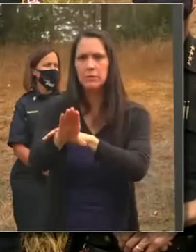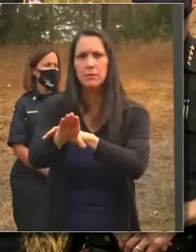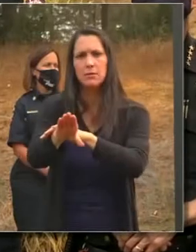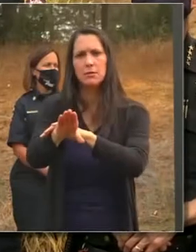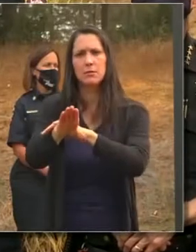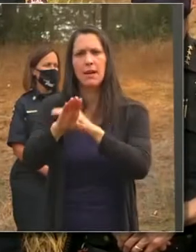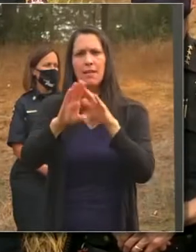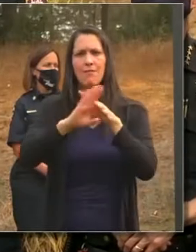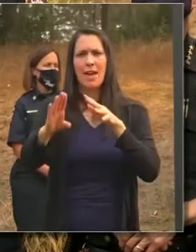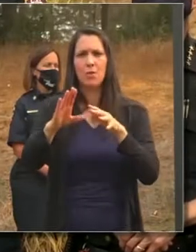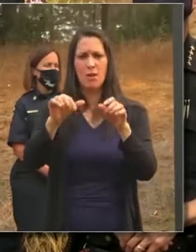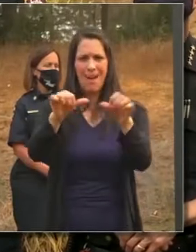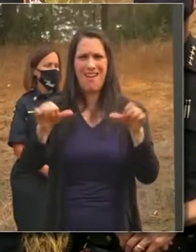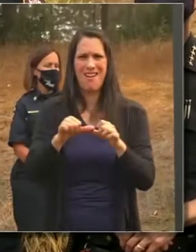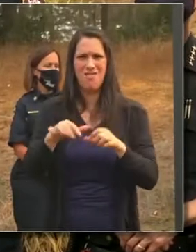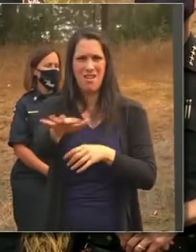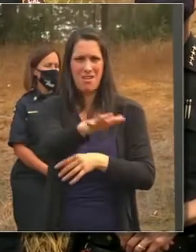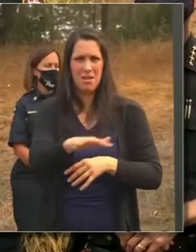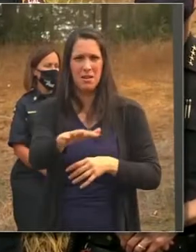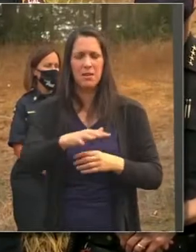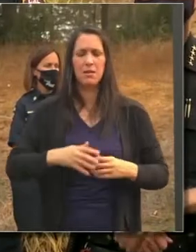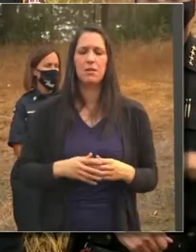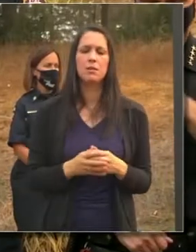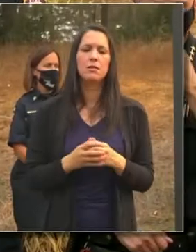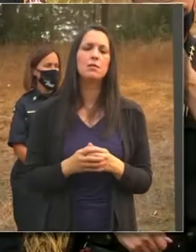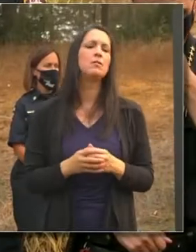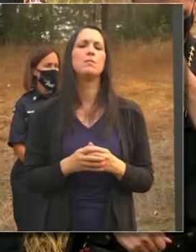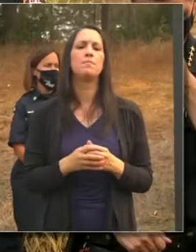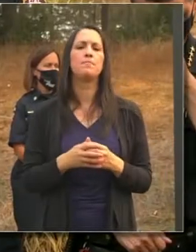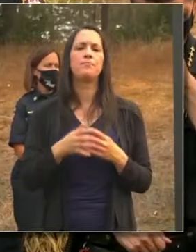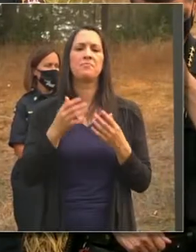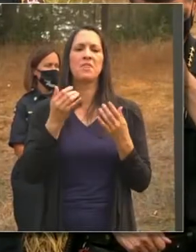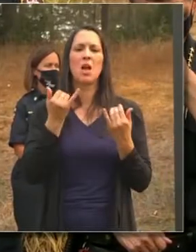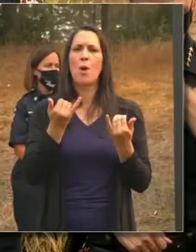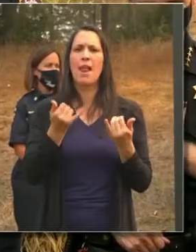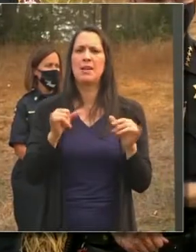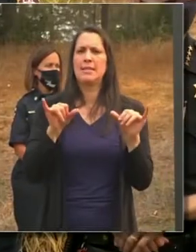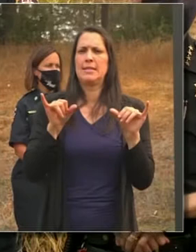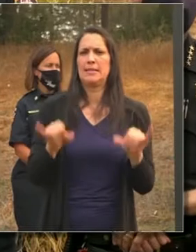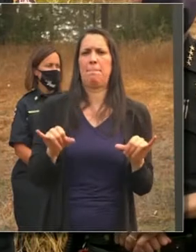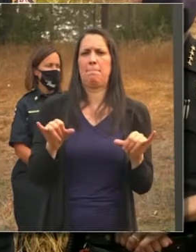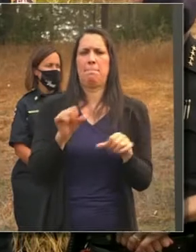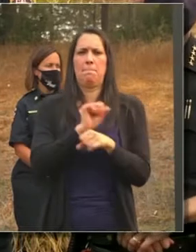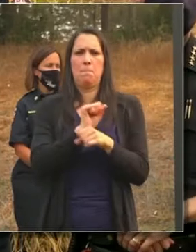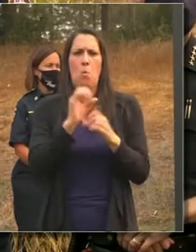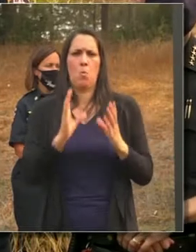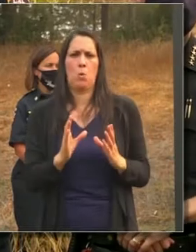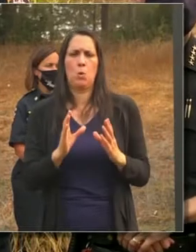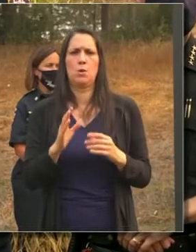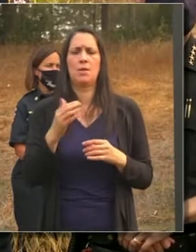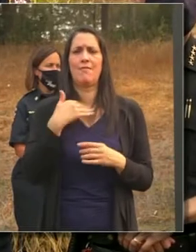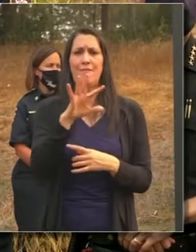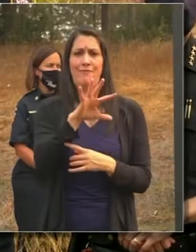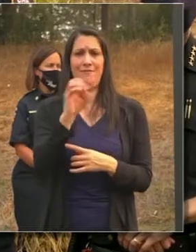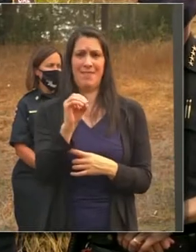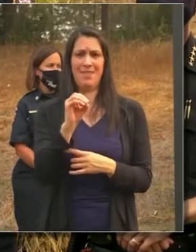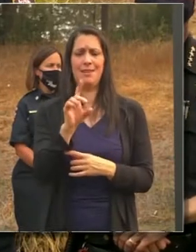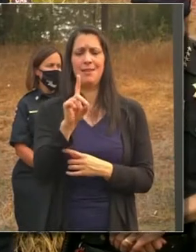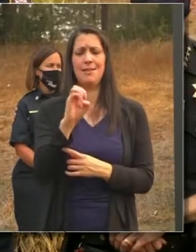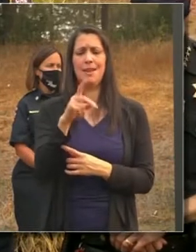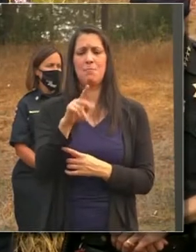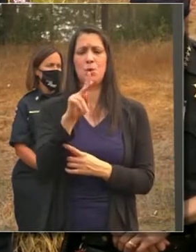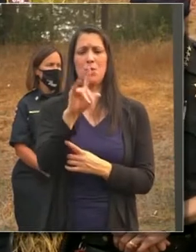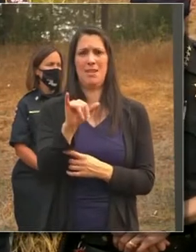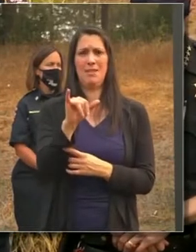cuanto a volver a entrar a áreas evacuadas actualmente nos mantenemos con el mismo personal tenemos 50 alguaciles en